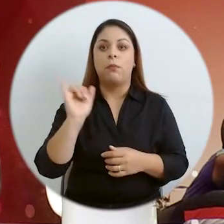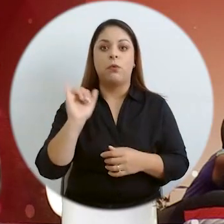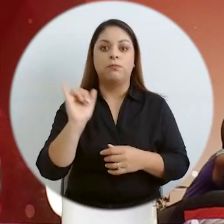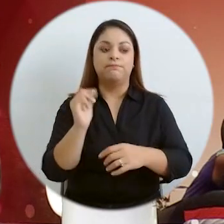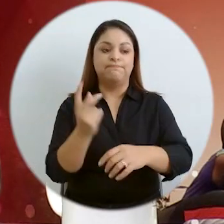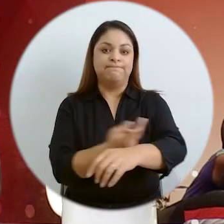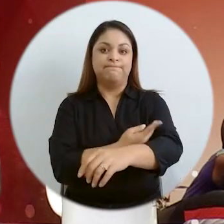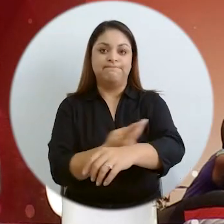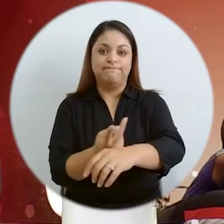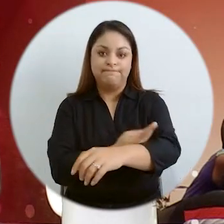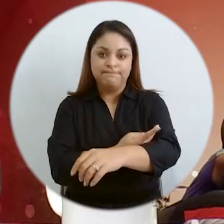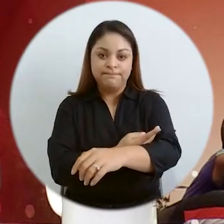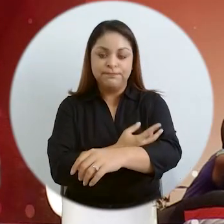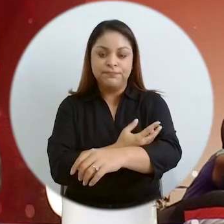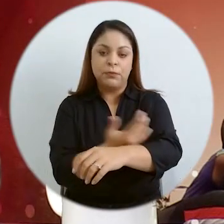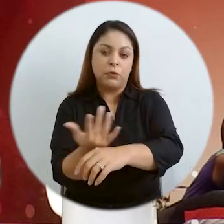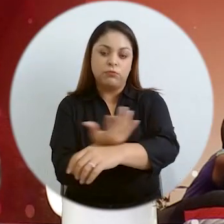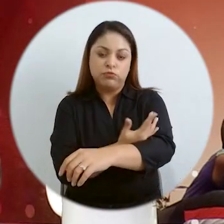propio de